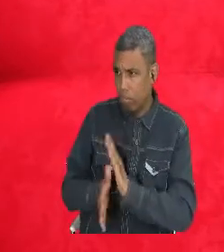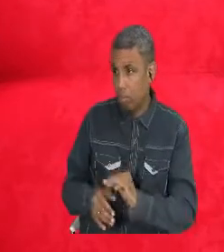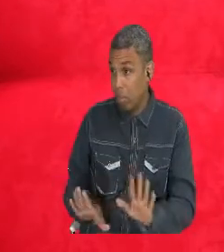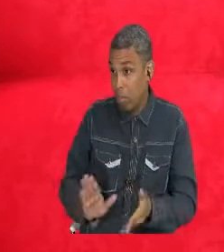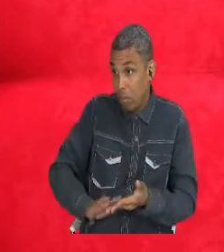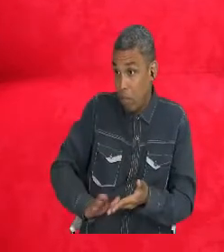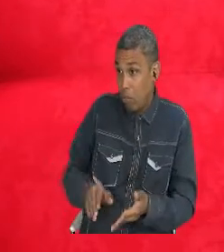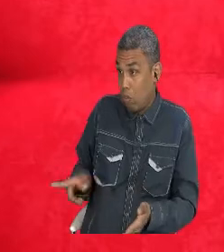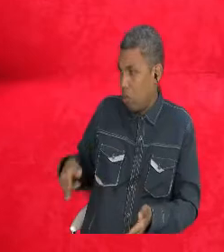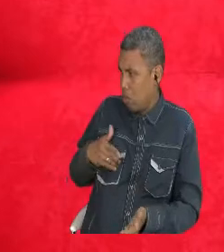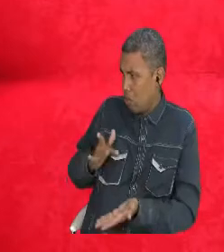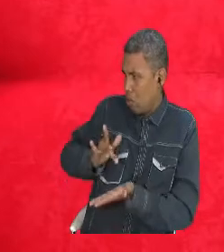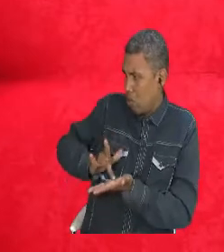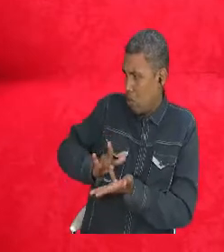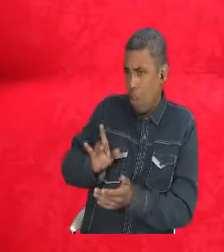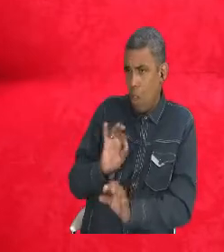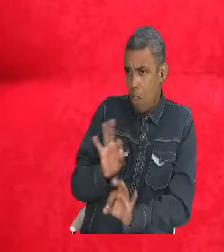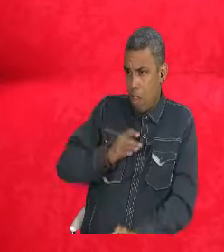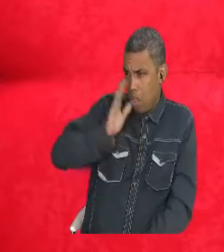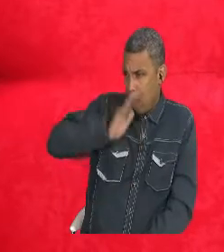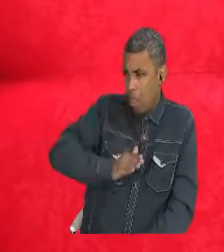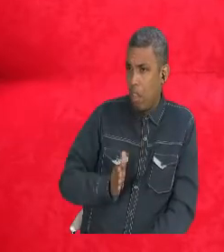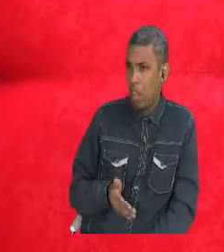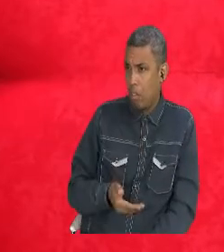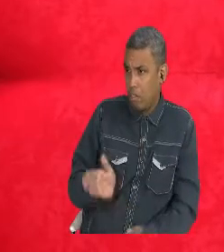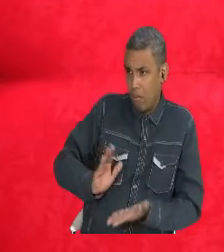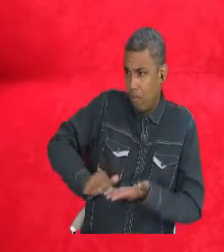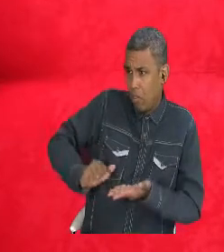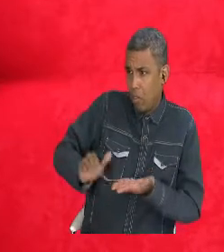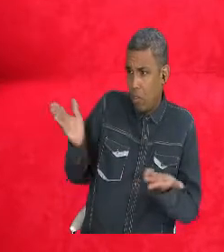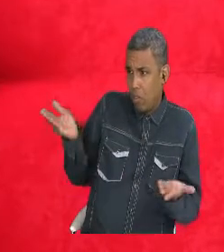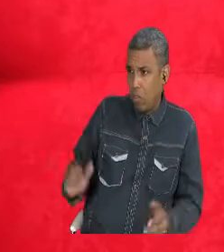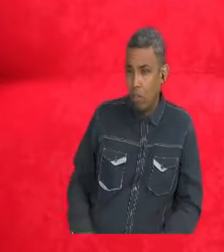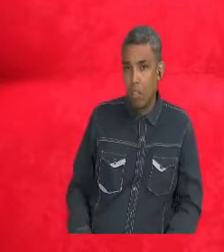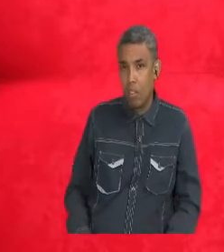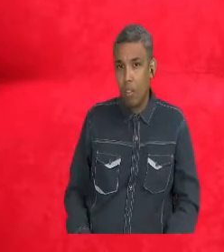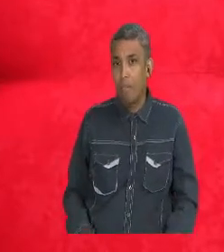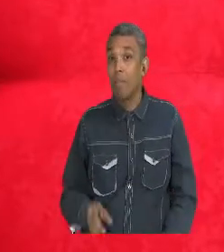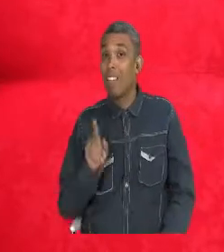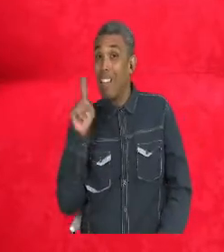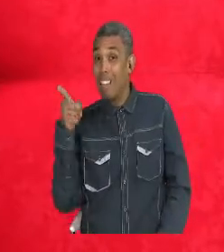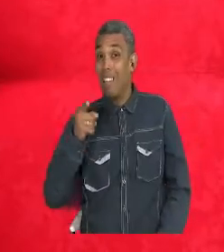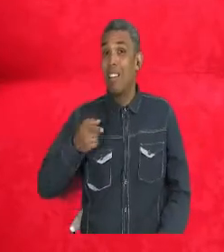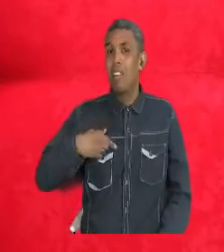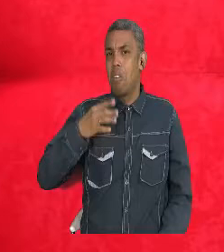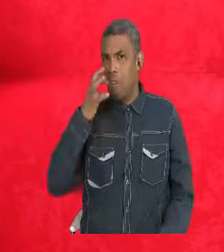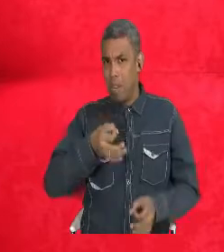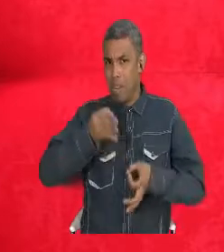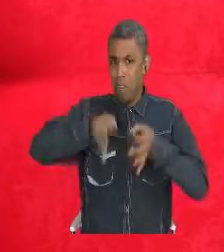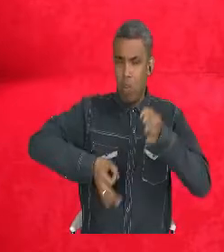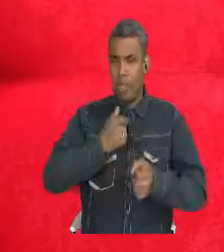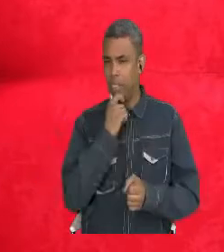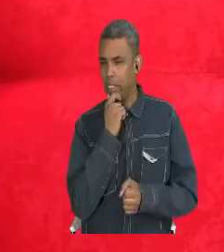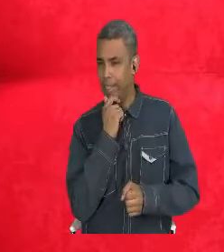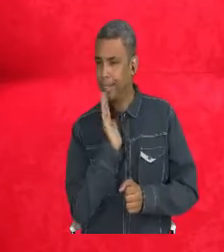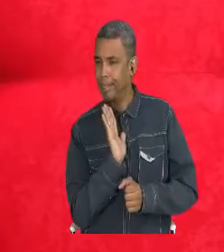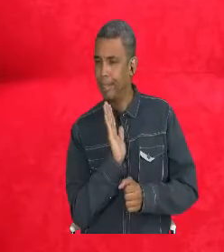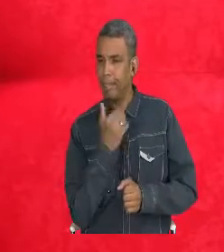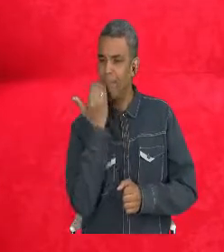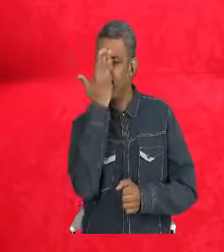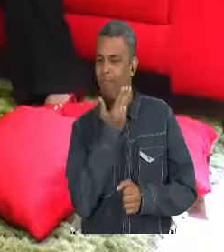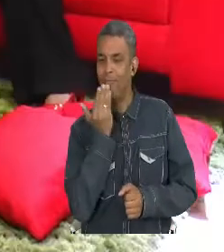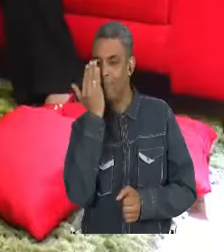la deuda, ahí pues sí entraría el juez a practicar las pruebas de las partes y a decidir sobre la existencia de esta